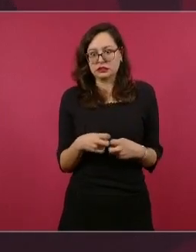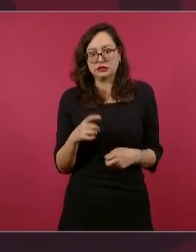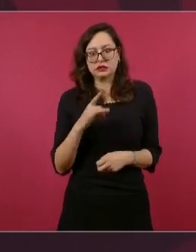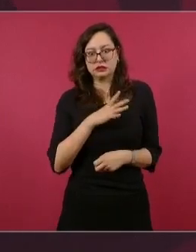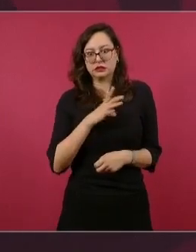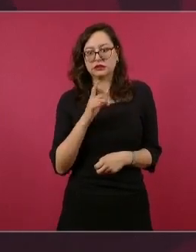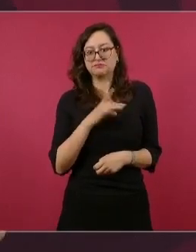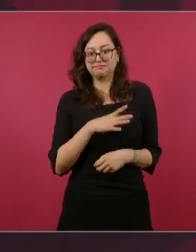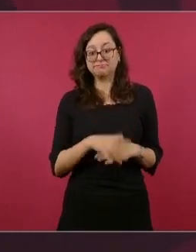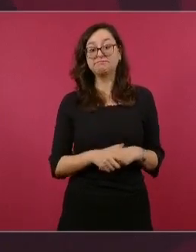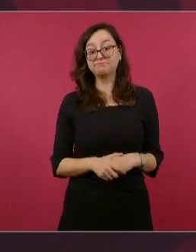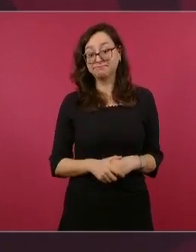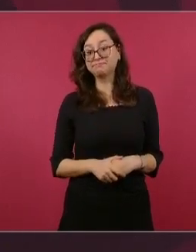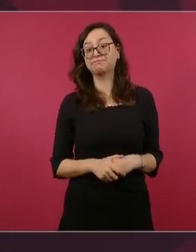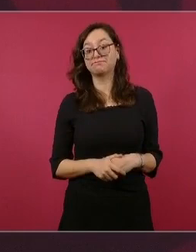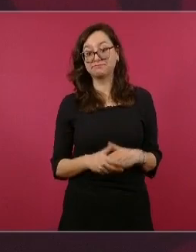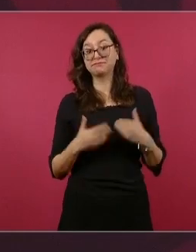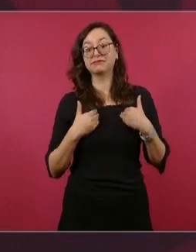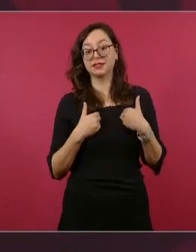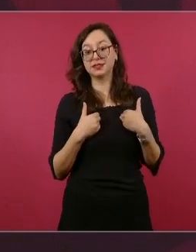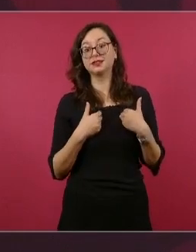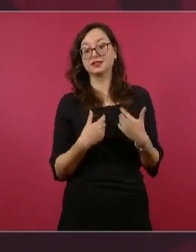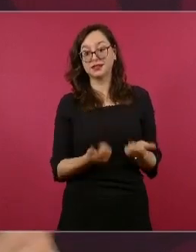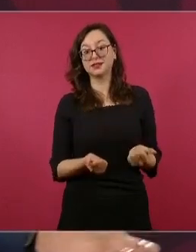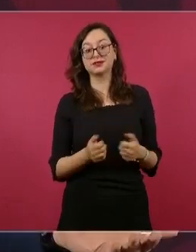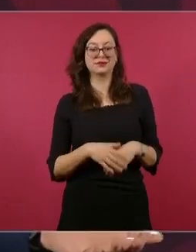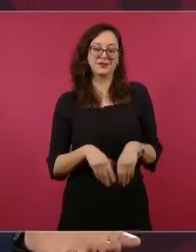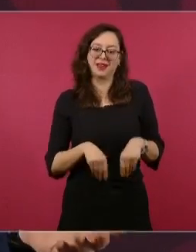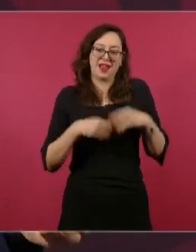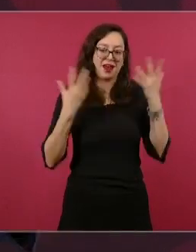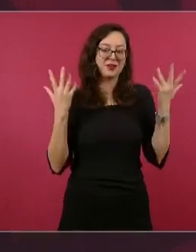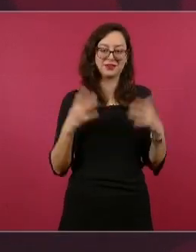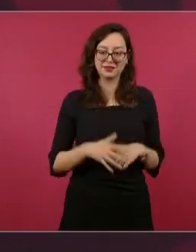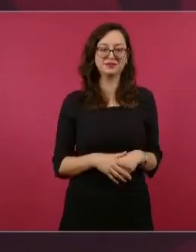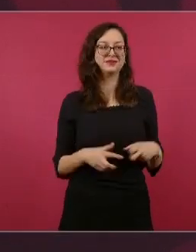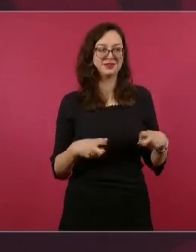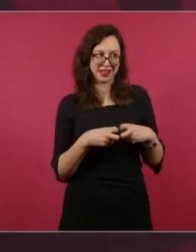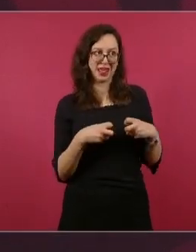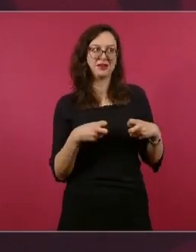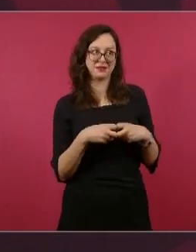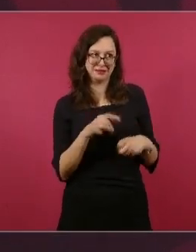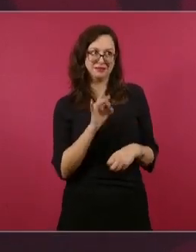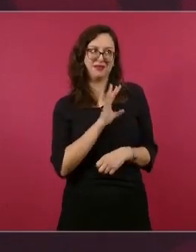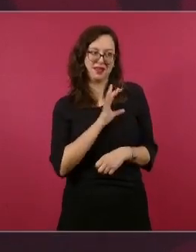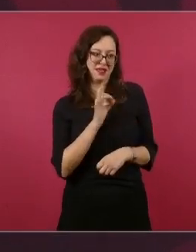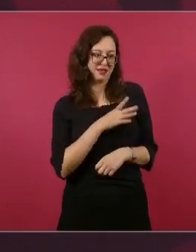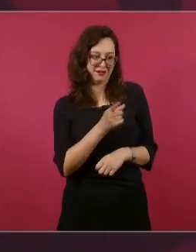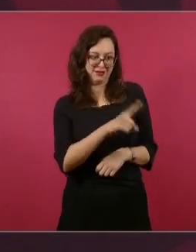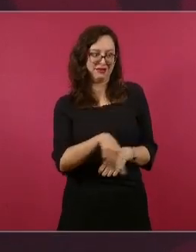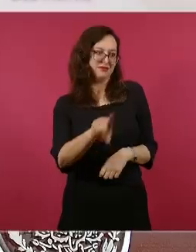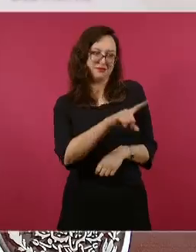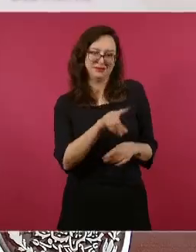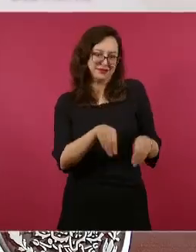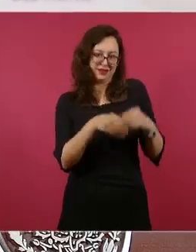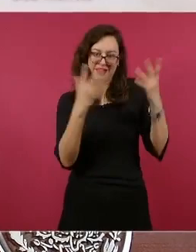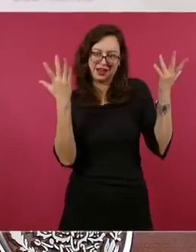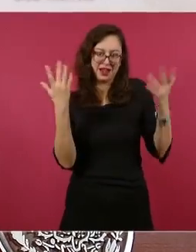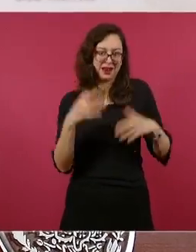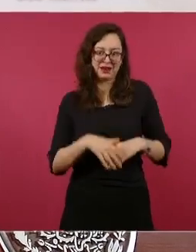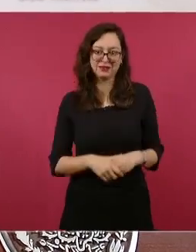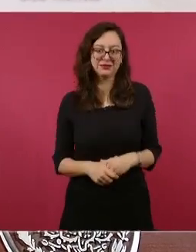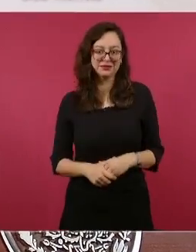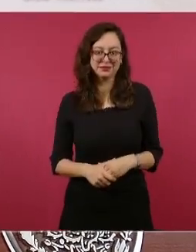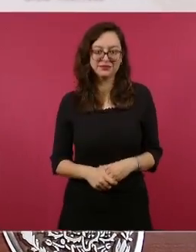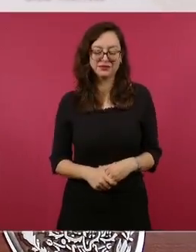mucho nerviosismo. Pues sí, ¿cómo no va haber nerviosismo? Sí, de los de